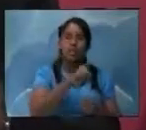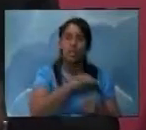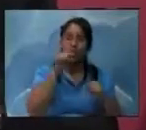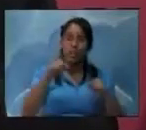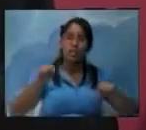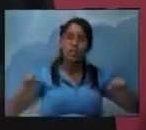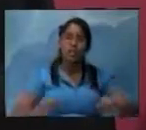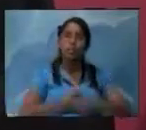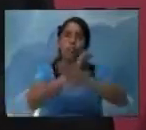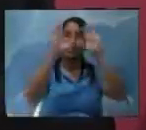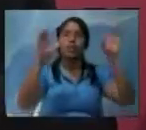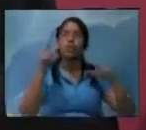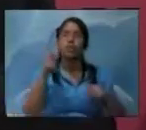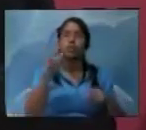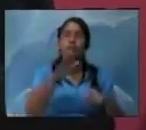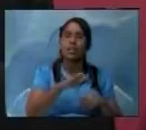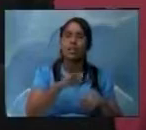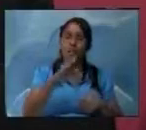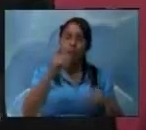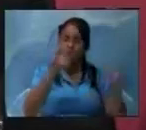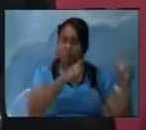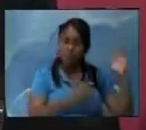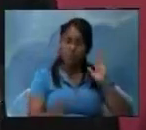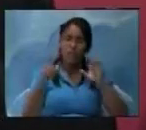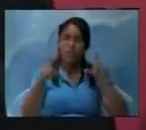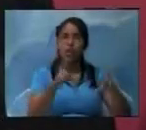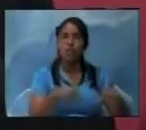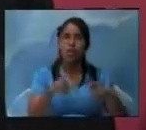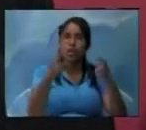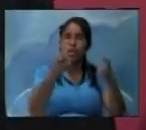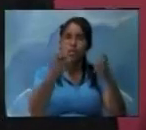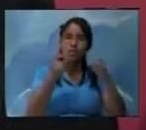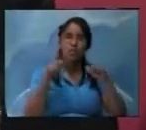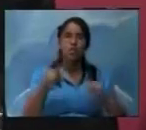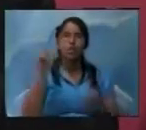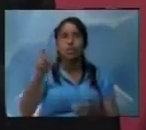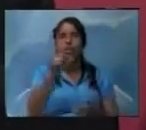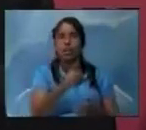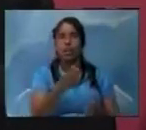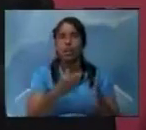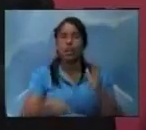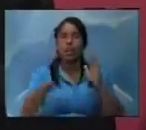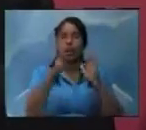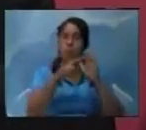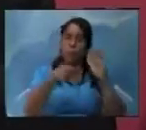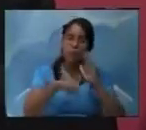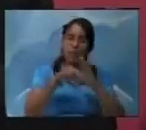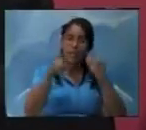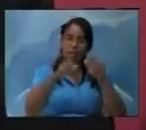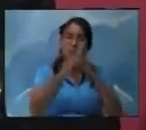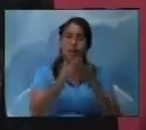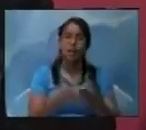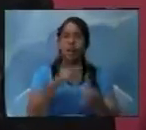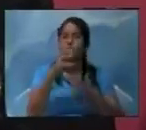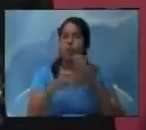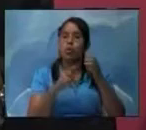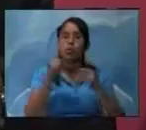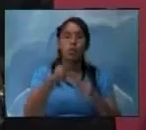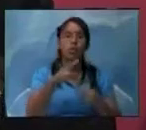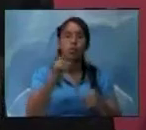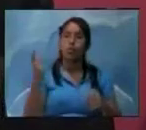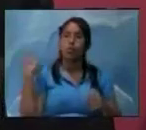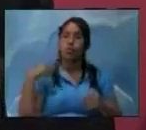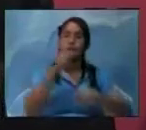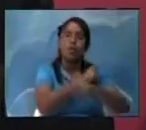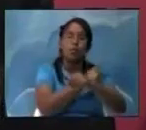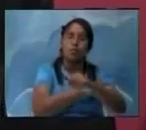esta mañana usted que está presente recibiendo esta enseñanza, repita esta palabra: el problema no